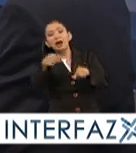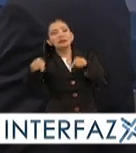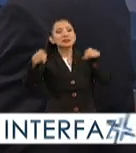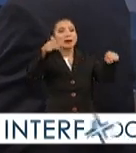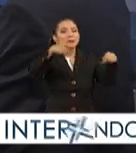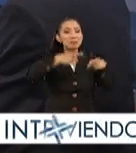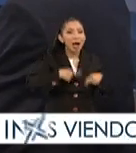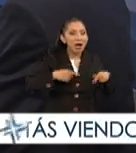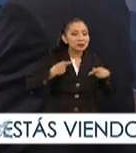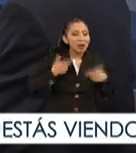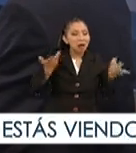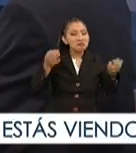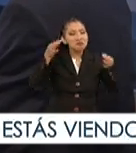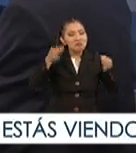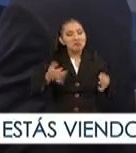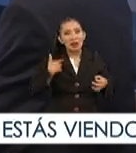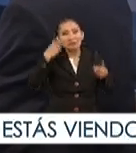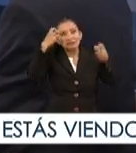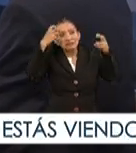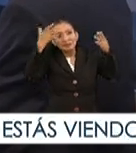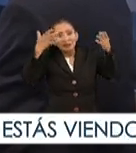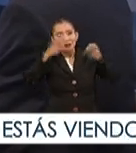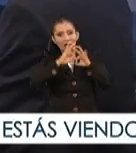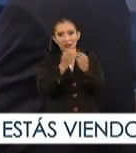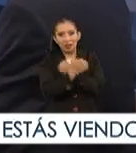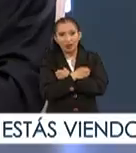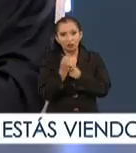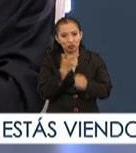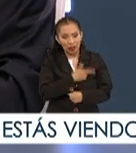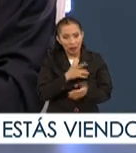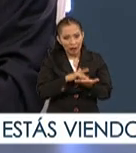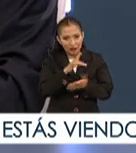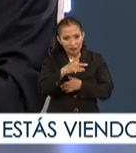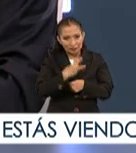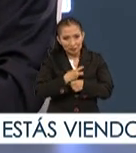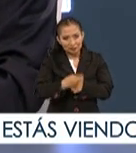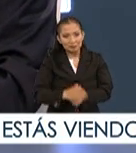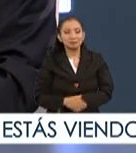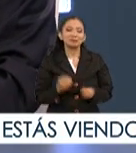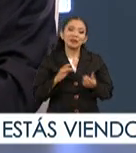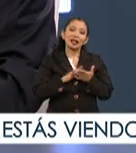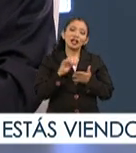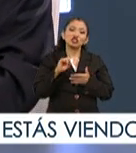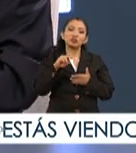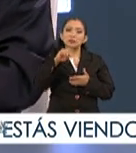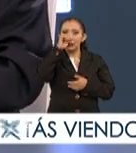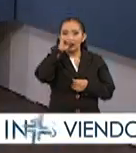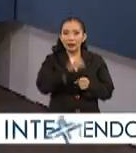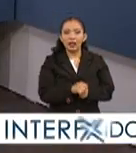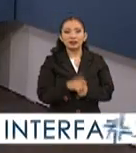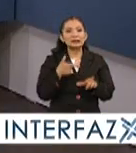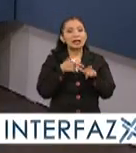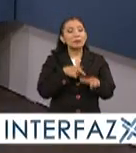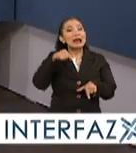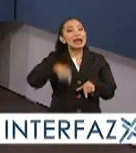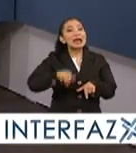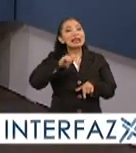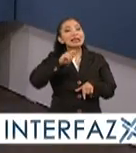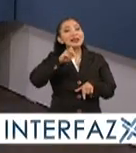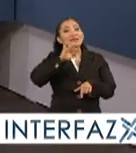va pues haciendo realidad este sueño del modelo educativo. Con mucho gusto y gracias por la invitación. Muchas gracias, subsecretario. Seguimos aquí